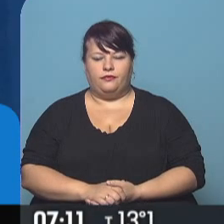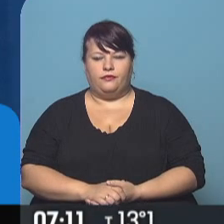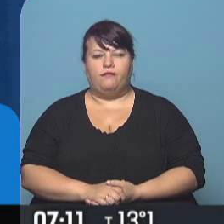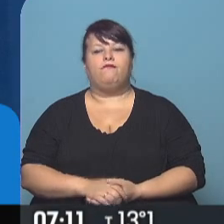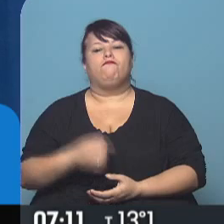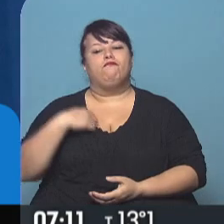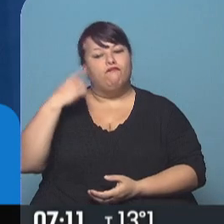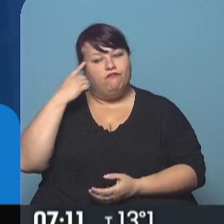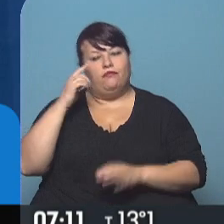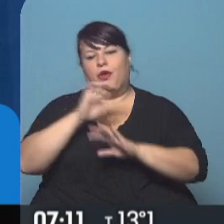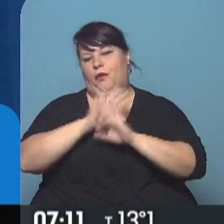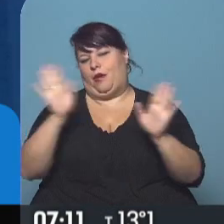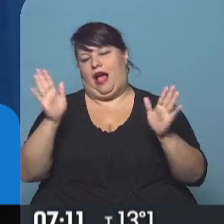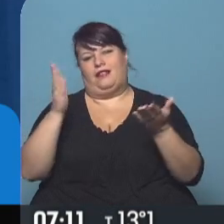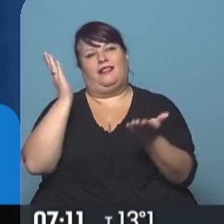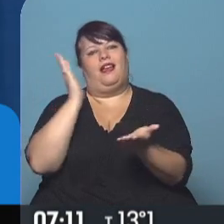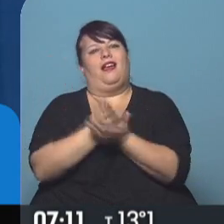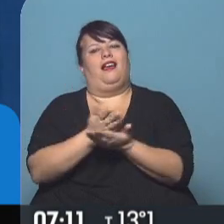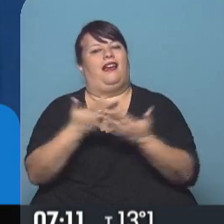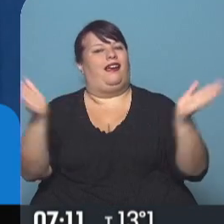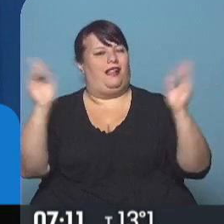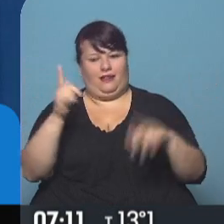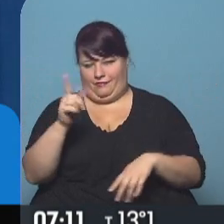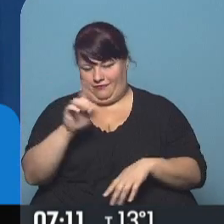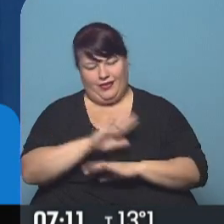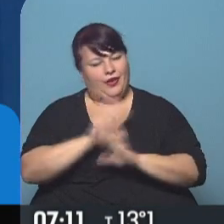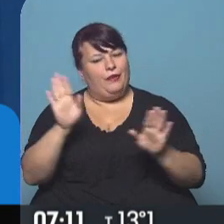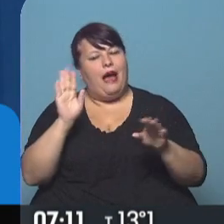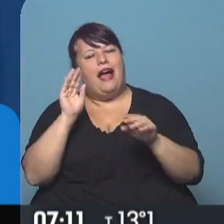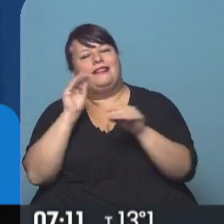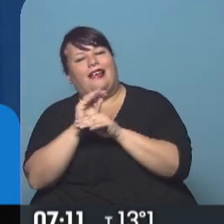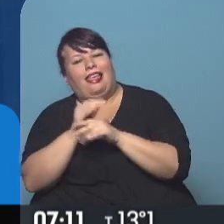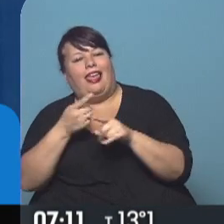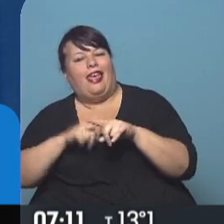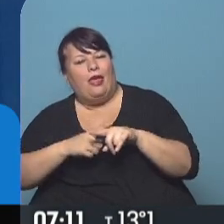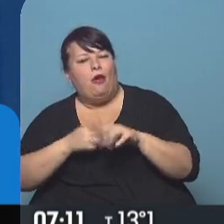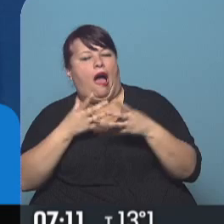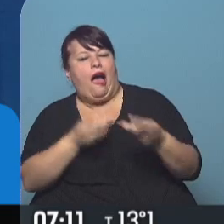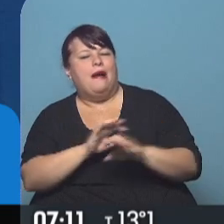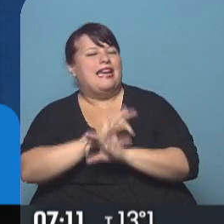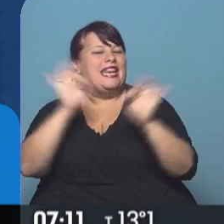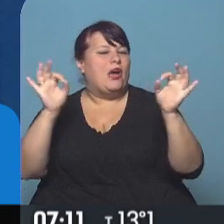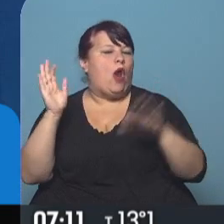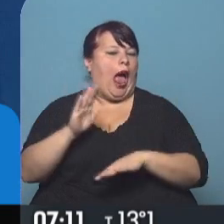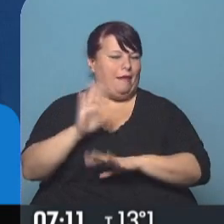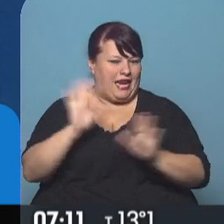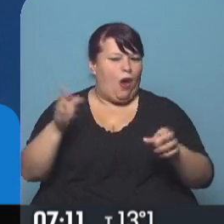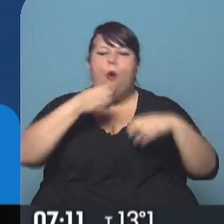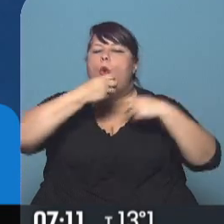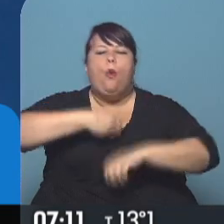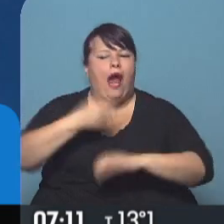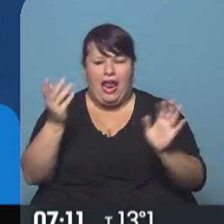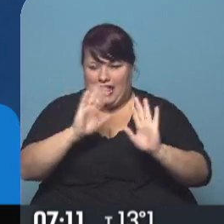queremos que no haya más impunidad en la argentina sin ninguna cobertura política para ninguna práctica extorsiva sea quien